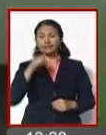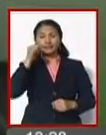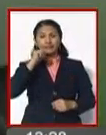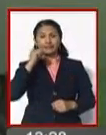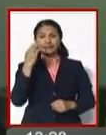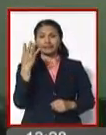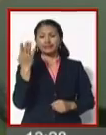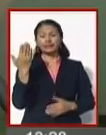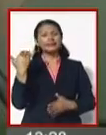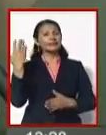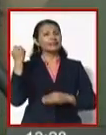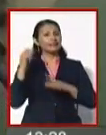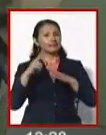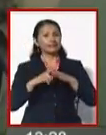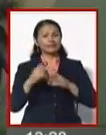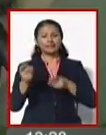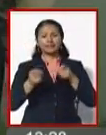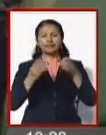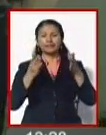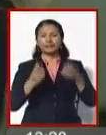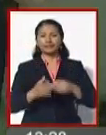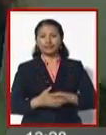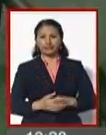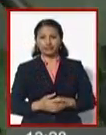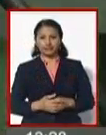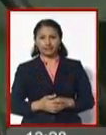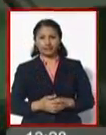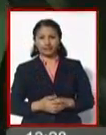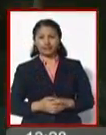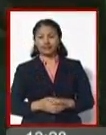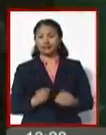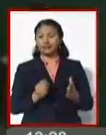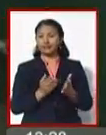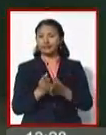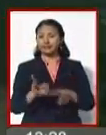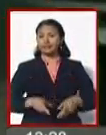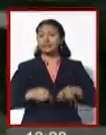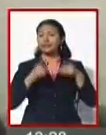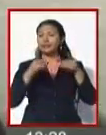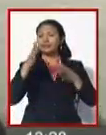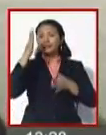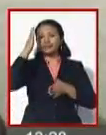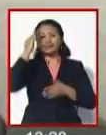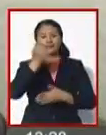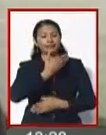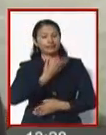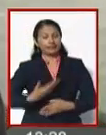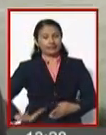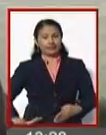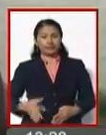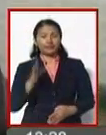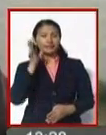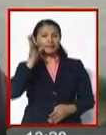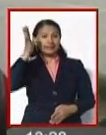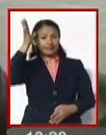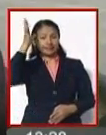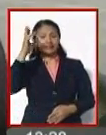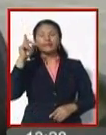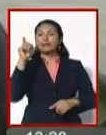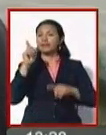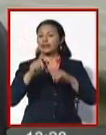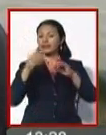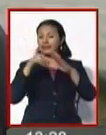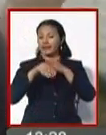que fue abusada sexualmente por el director de esta unidad educativa. A través de una denuncia se conoció que el presidente de la Junta Escolar no